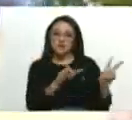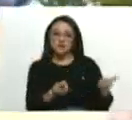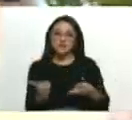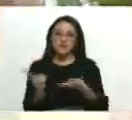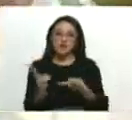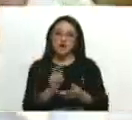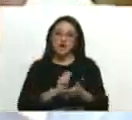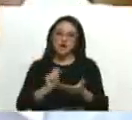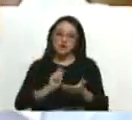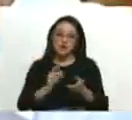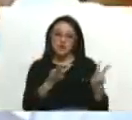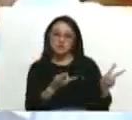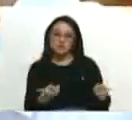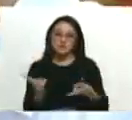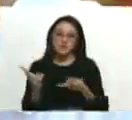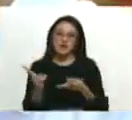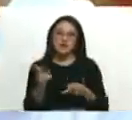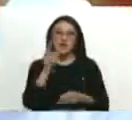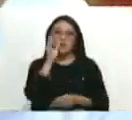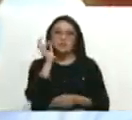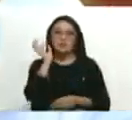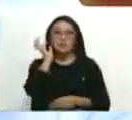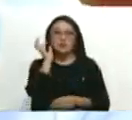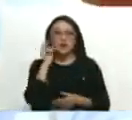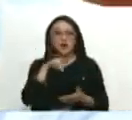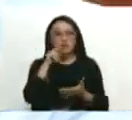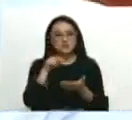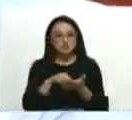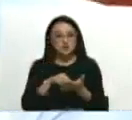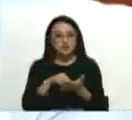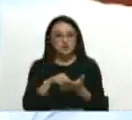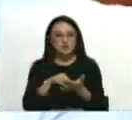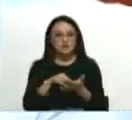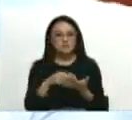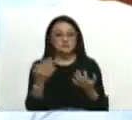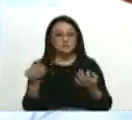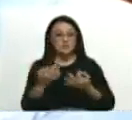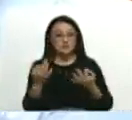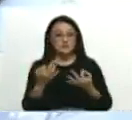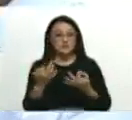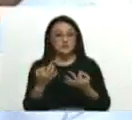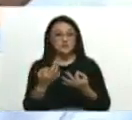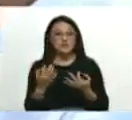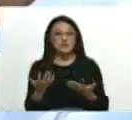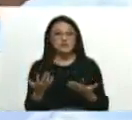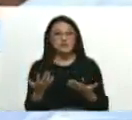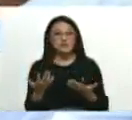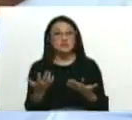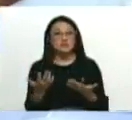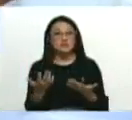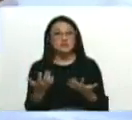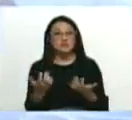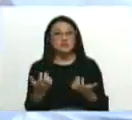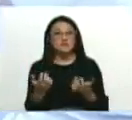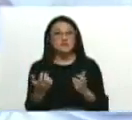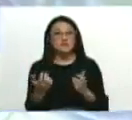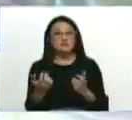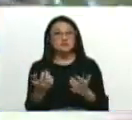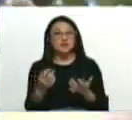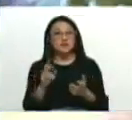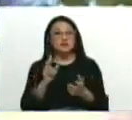nuestros escritores invitados y escritoras invitadas nacionales, y que la verdad es que con Leer